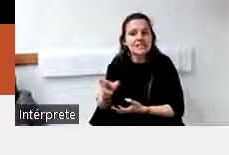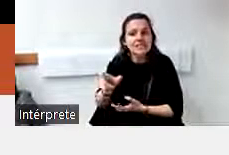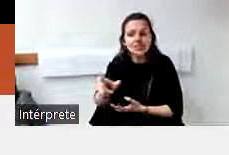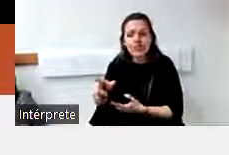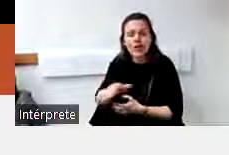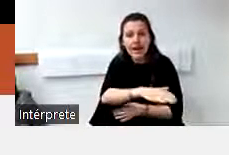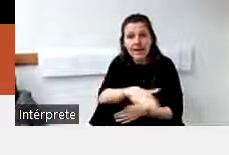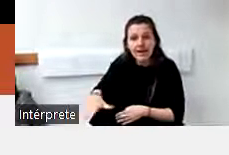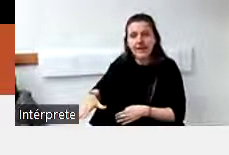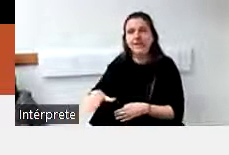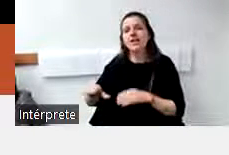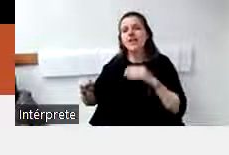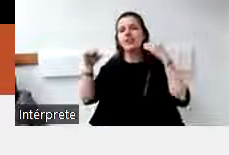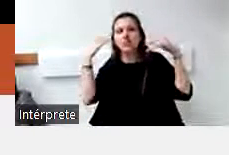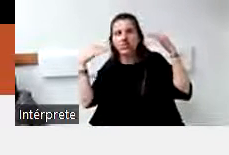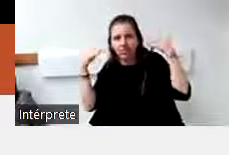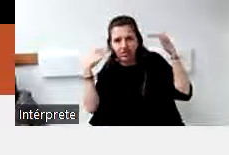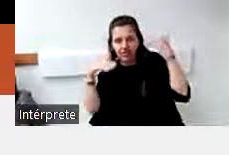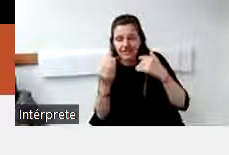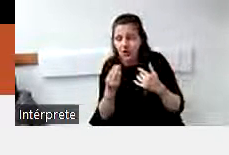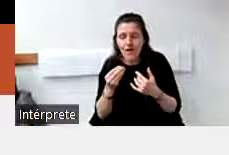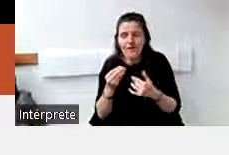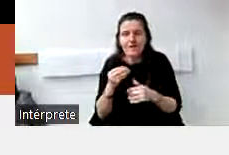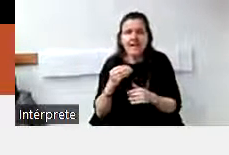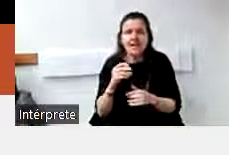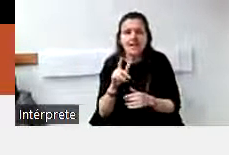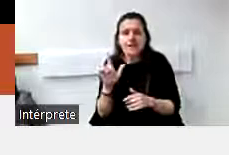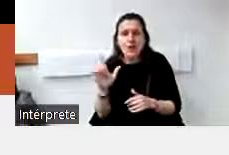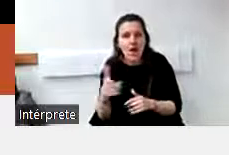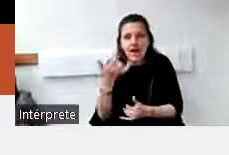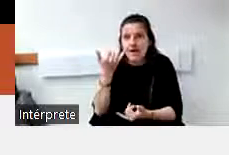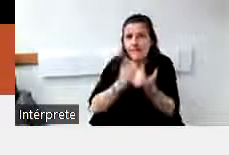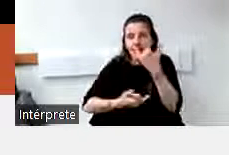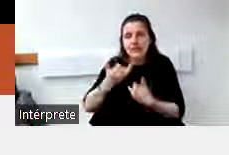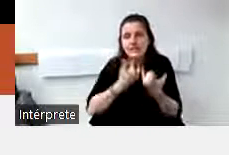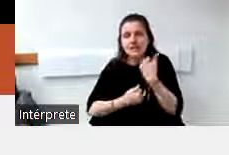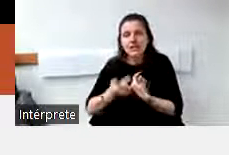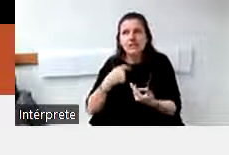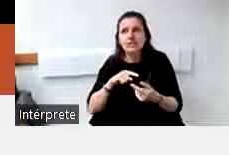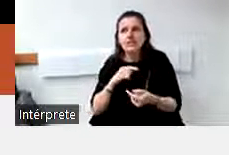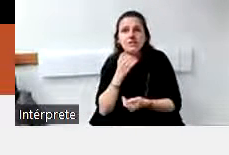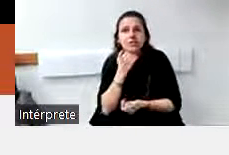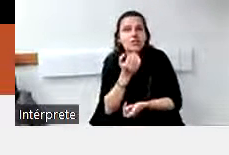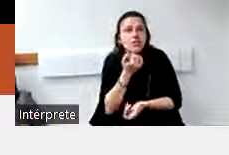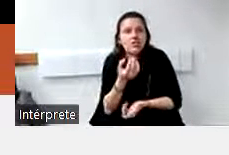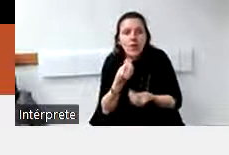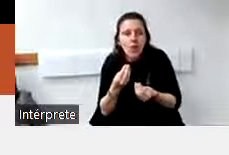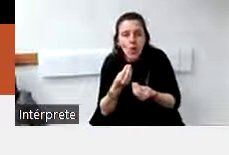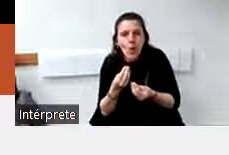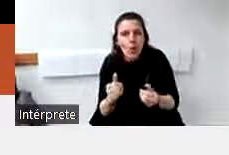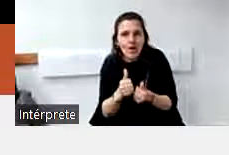herramientas para poder proteger su cuerpo y decir que el cuerpo es de ellos, nadie lo puede